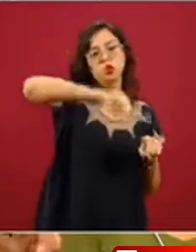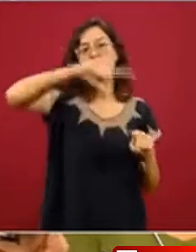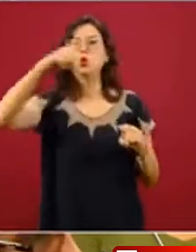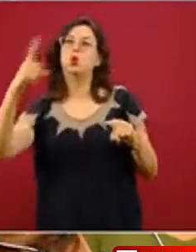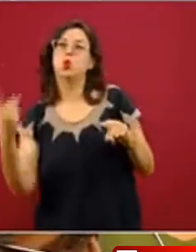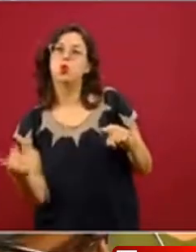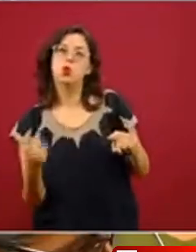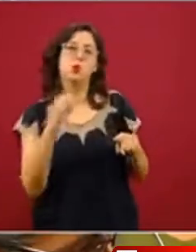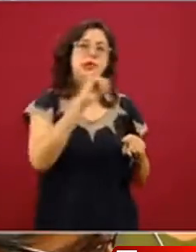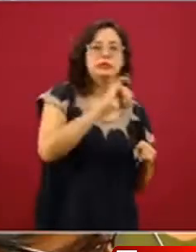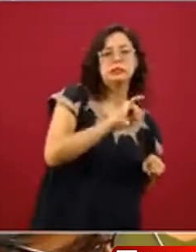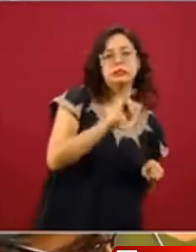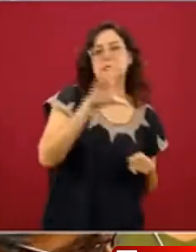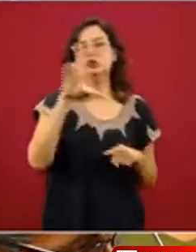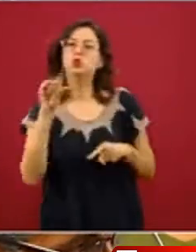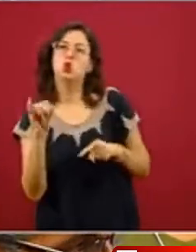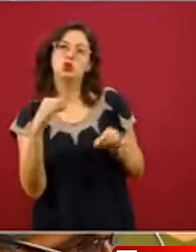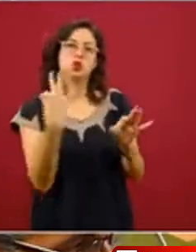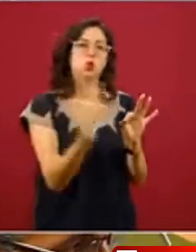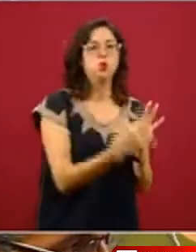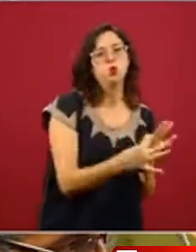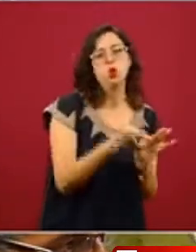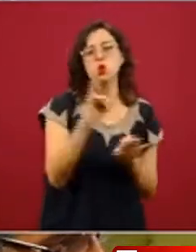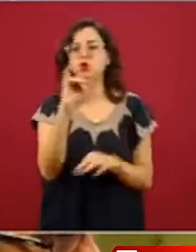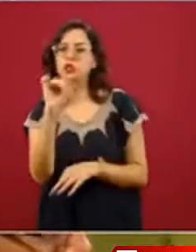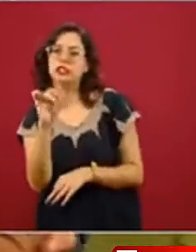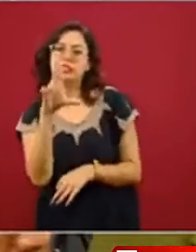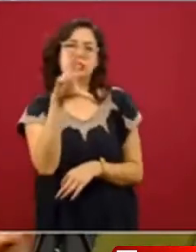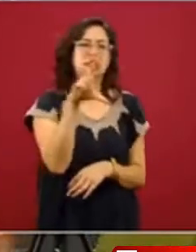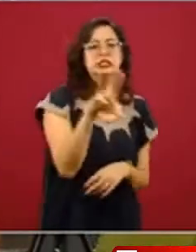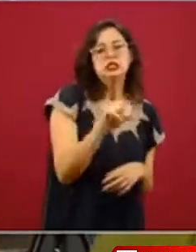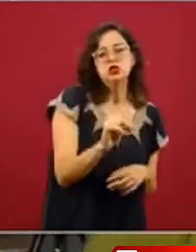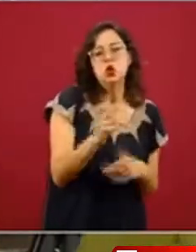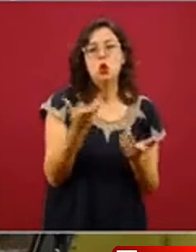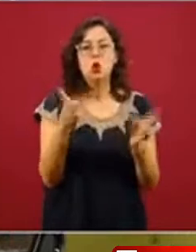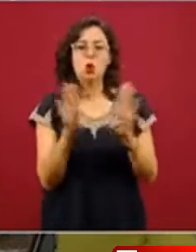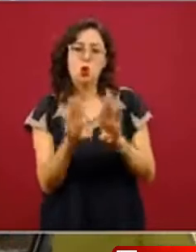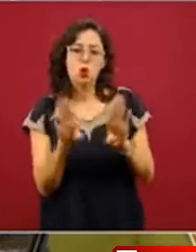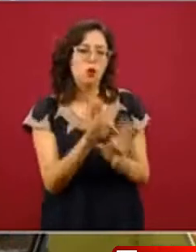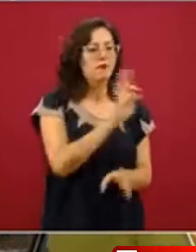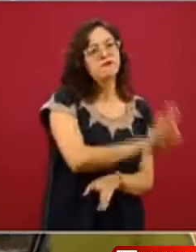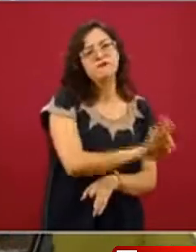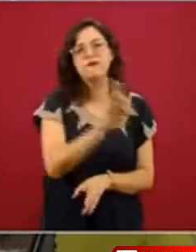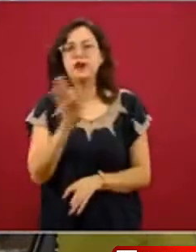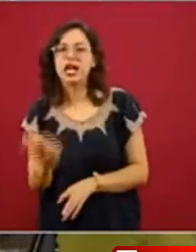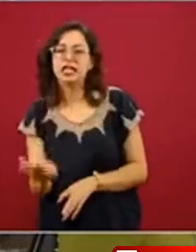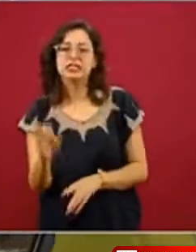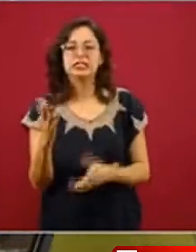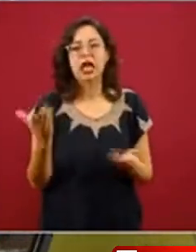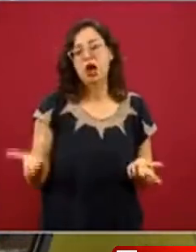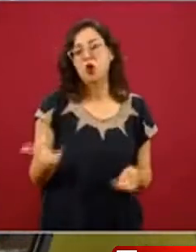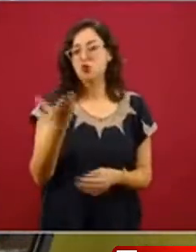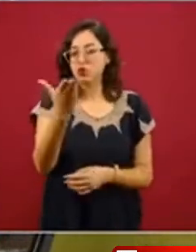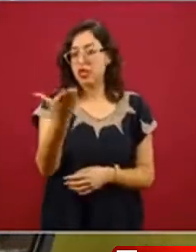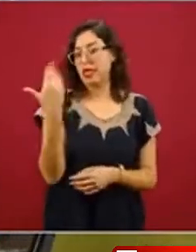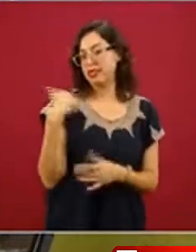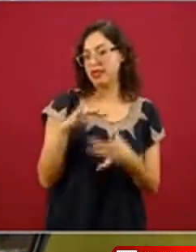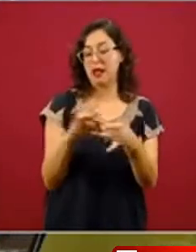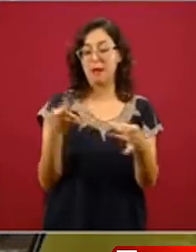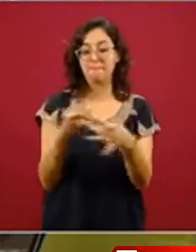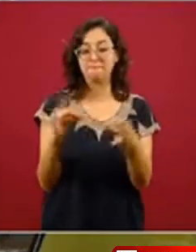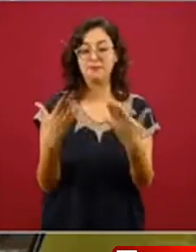asunto de que se cumplió y no se cumplió la fecha del pronóstico que lo daba usted